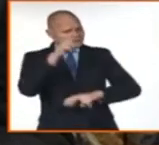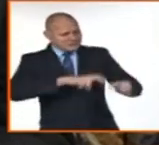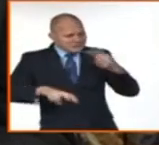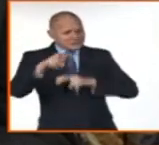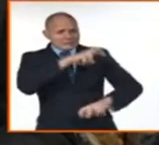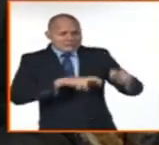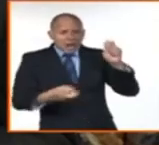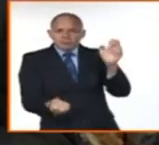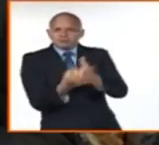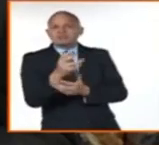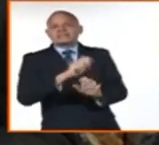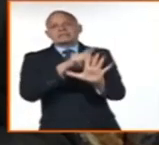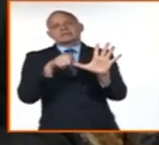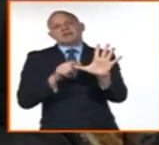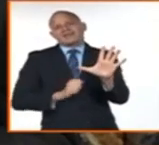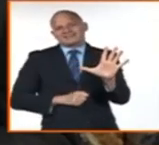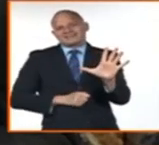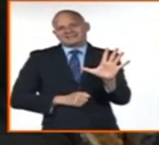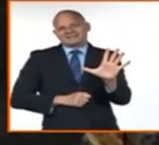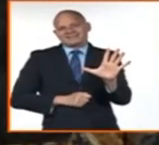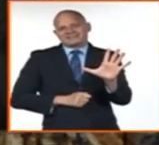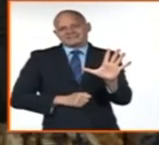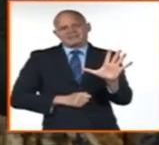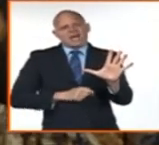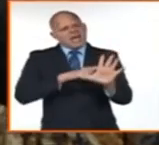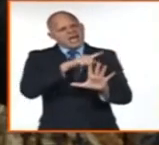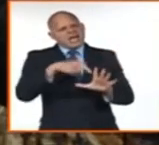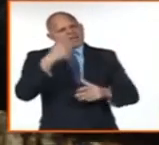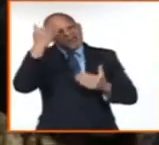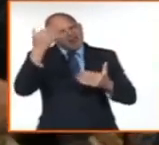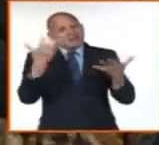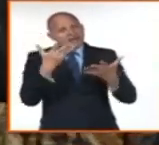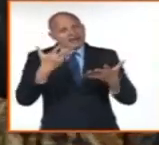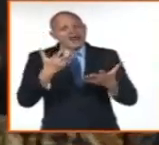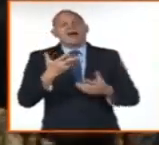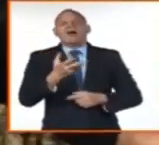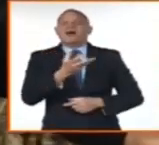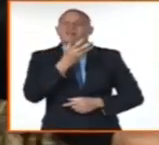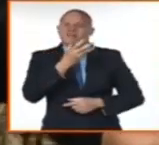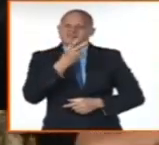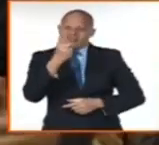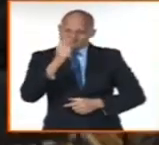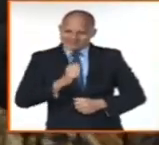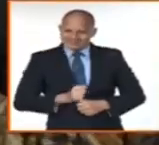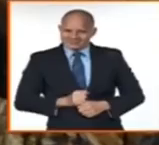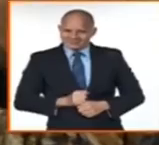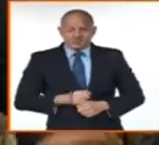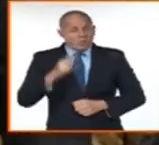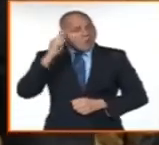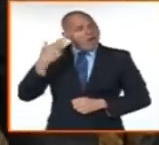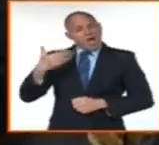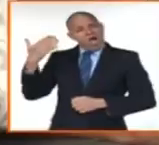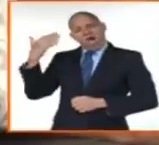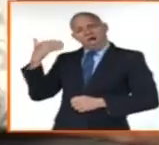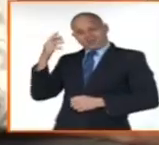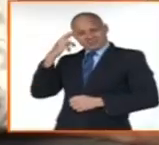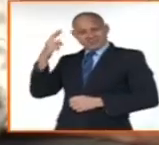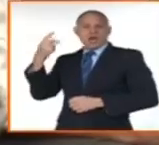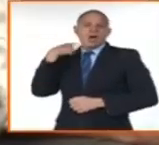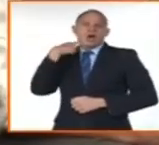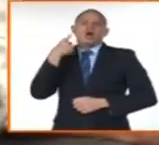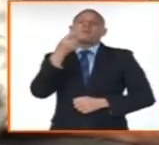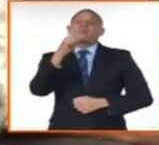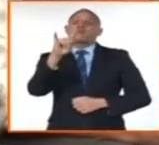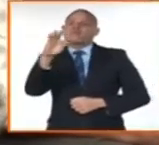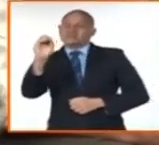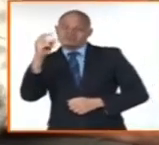dura, y cuando el país casi, se cayó el campo socialista, no teníamos para dónde virar, no se nos cayó el comercio que teníamos en